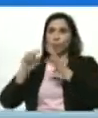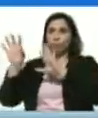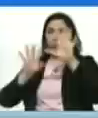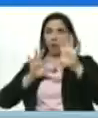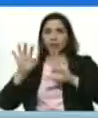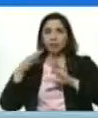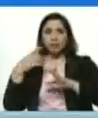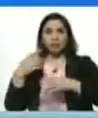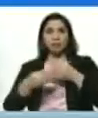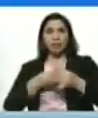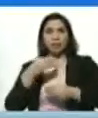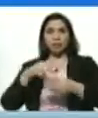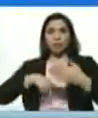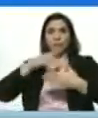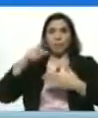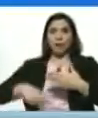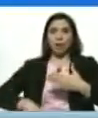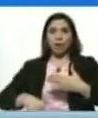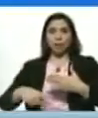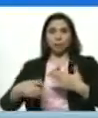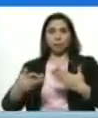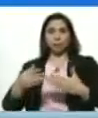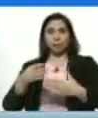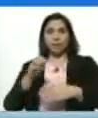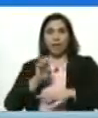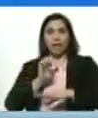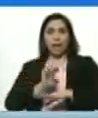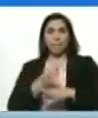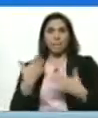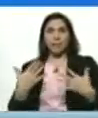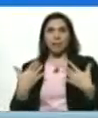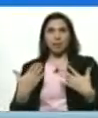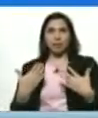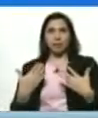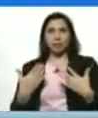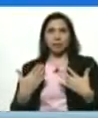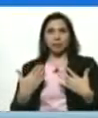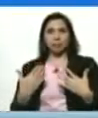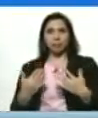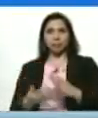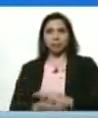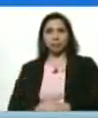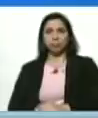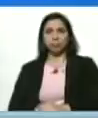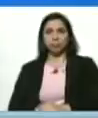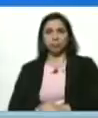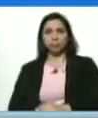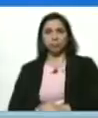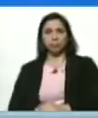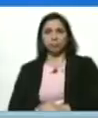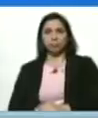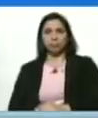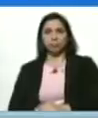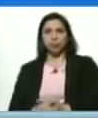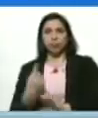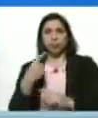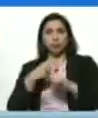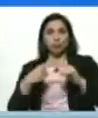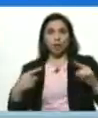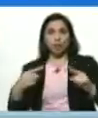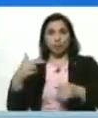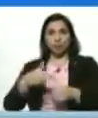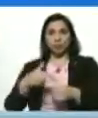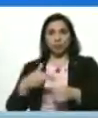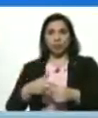se estableció un plan de contingencia con un cuarto de la gasolina que consume el